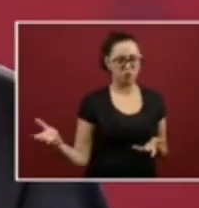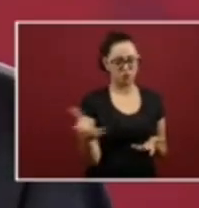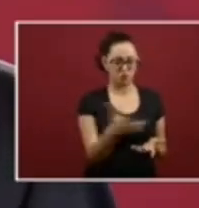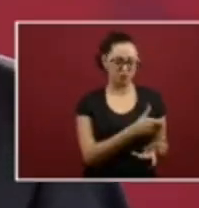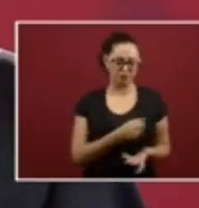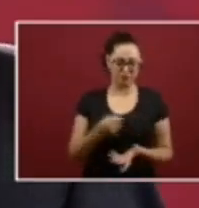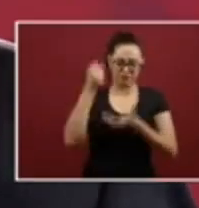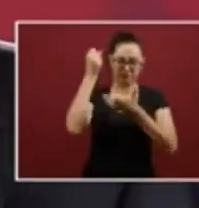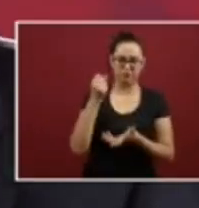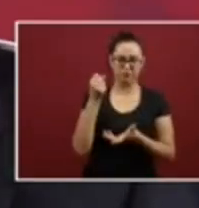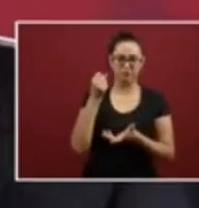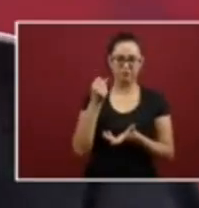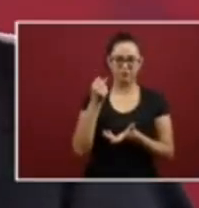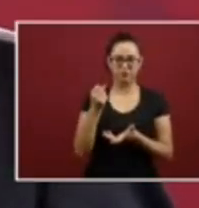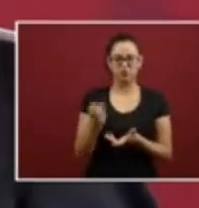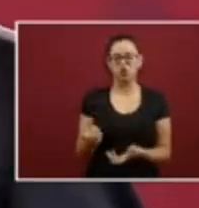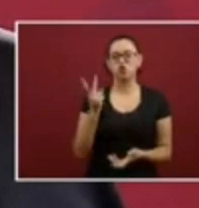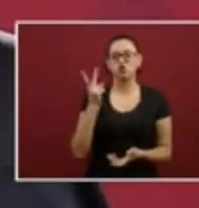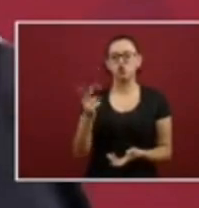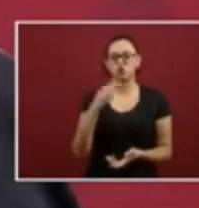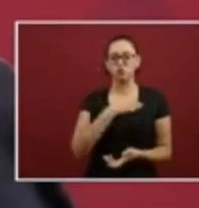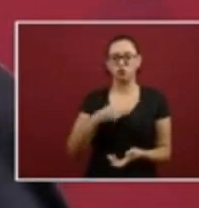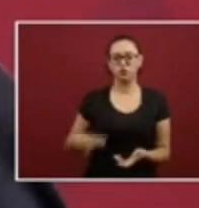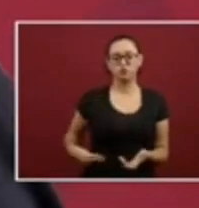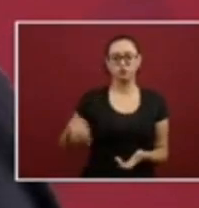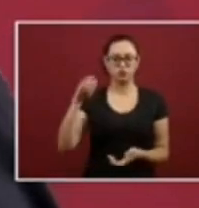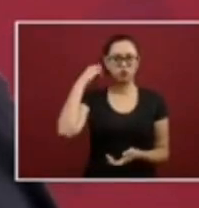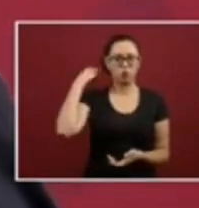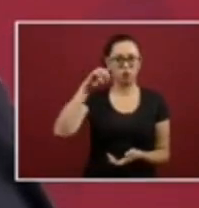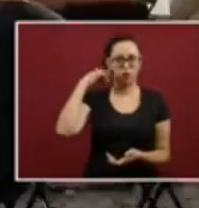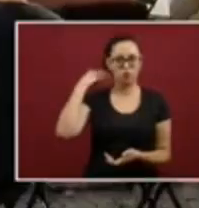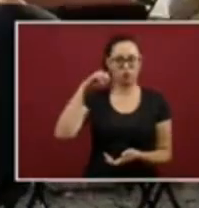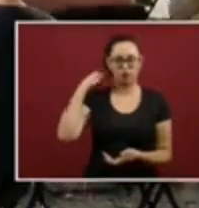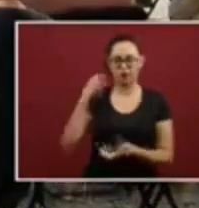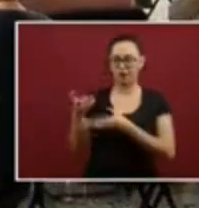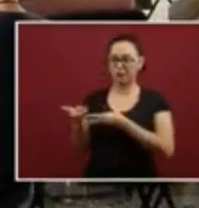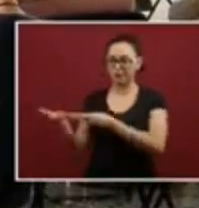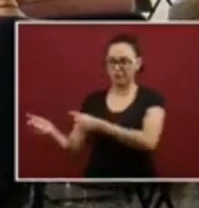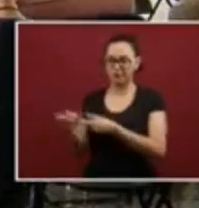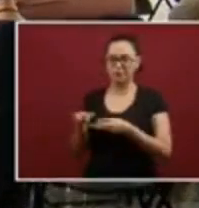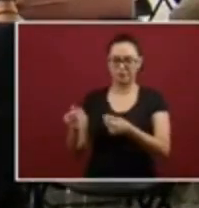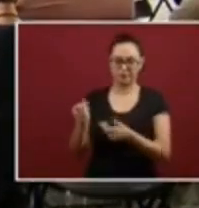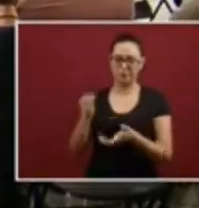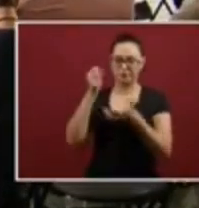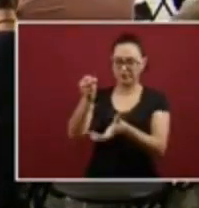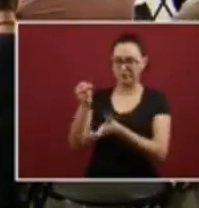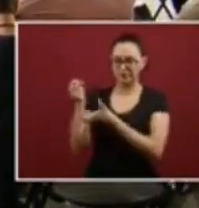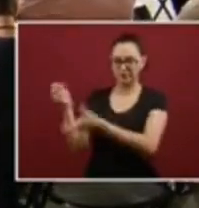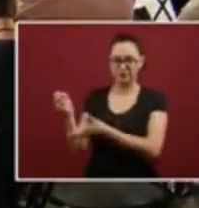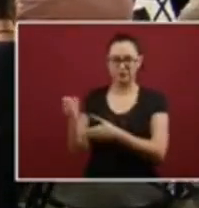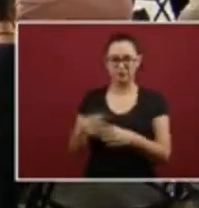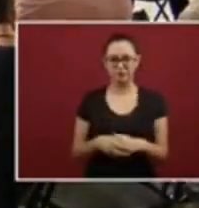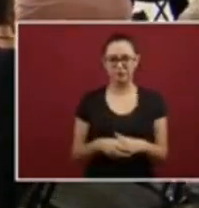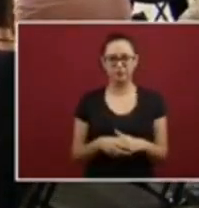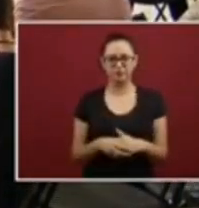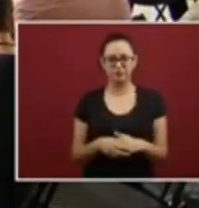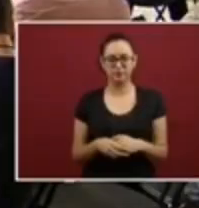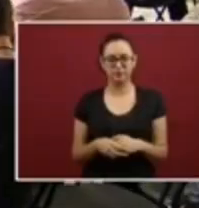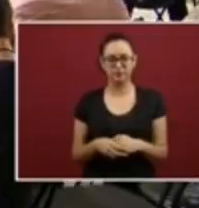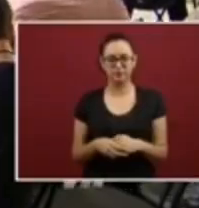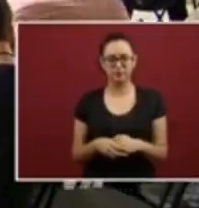a dos municipios de Oaxaca, que son de los más pobres del país.